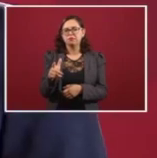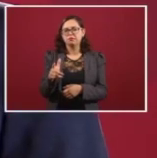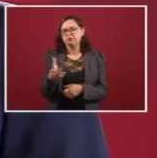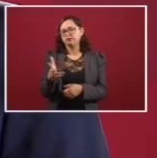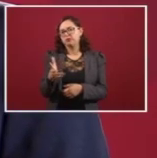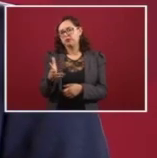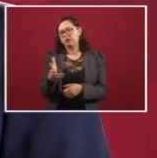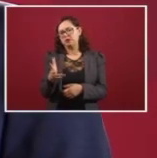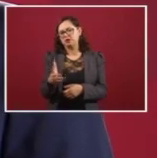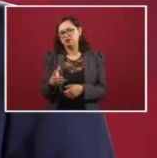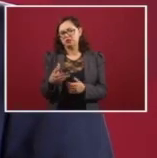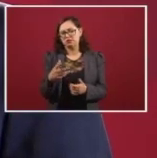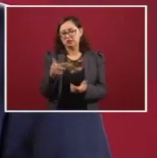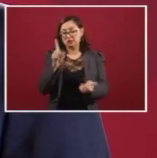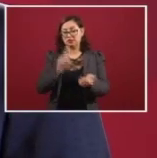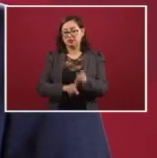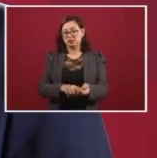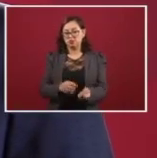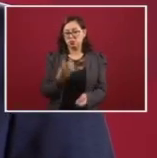cuatro áreas